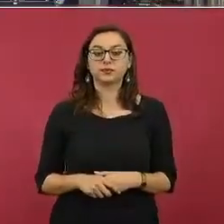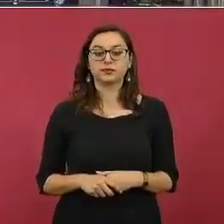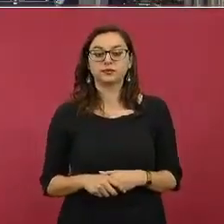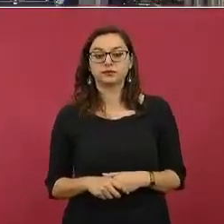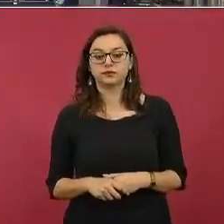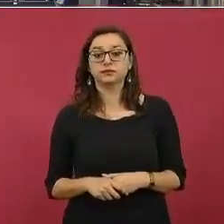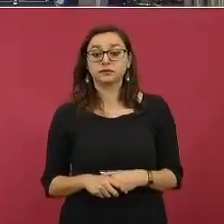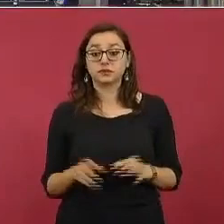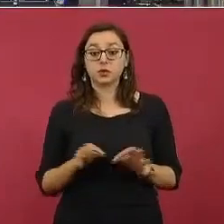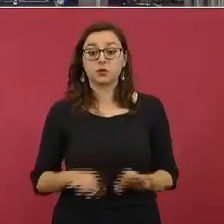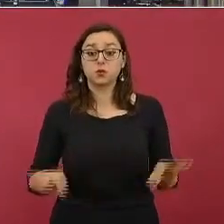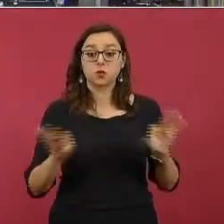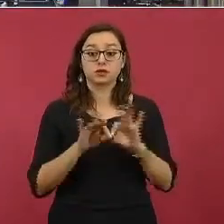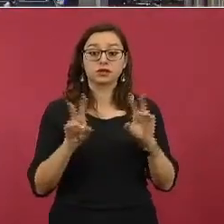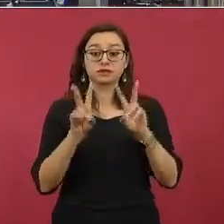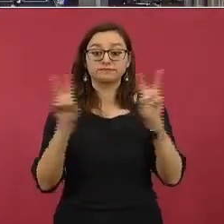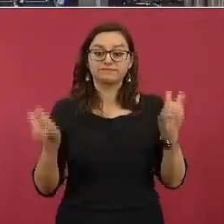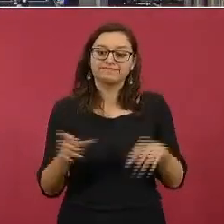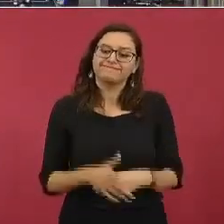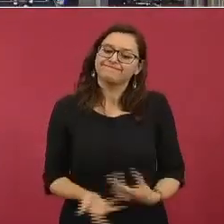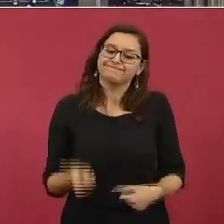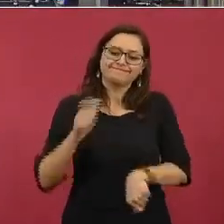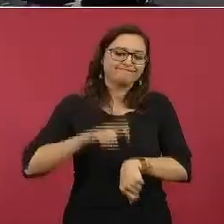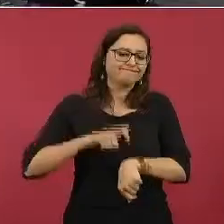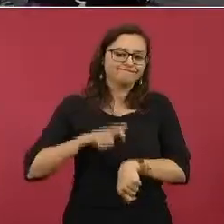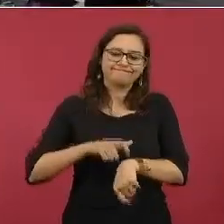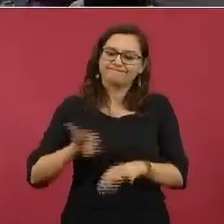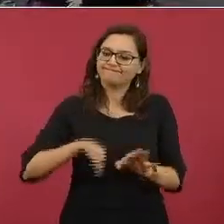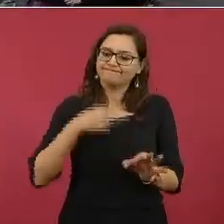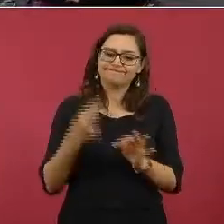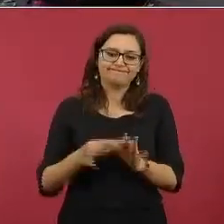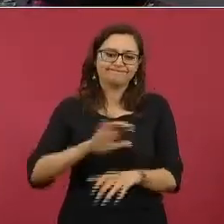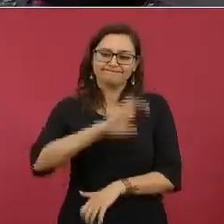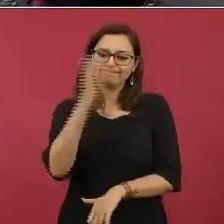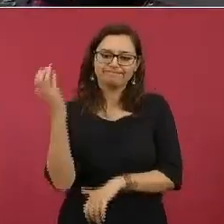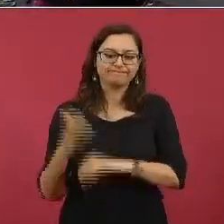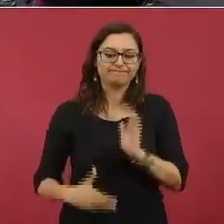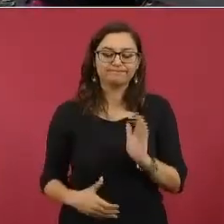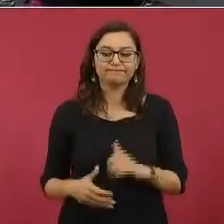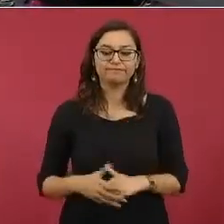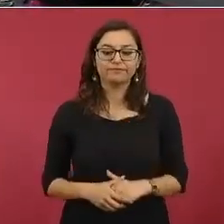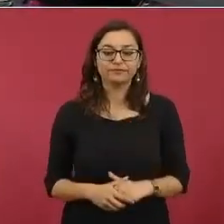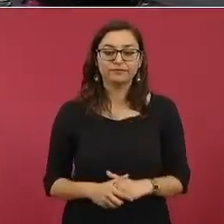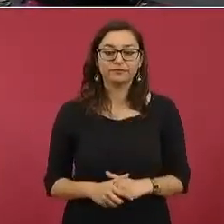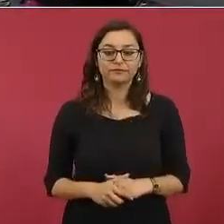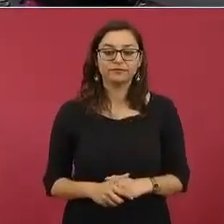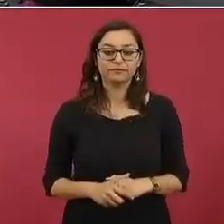sí es importante. Ya se nos terminó el tiempo, ¿eh? Pero miren.